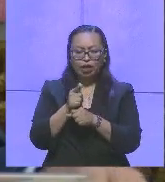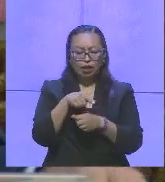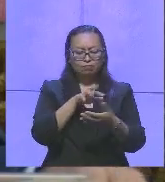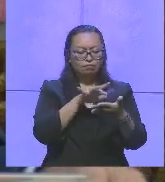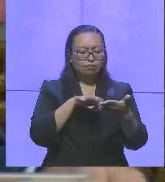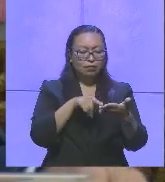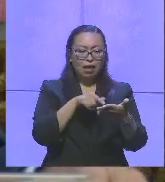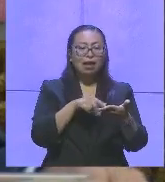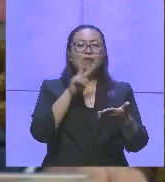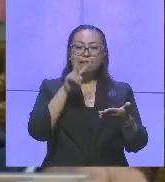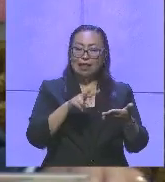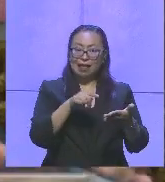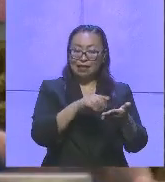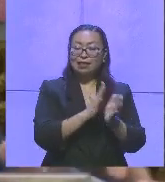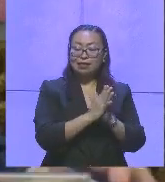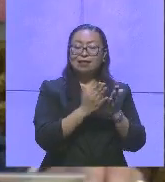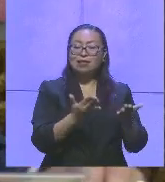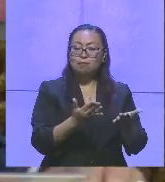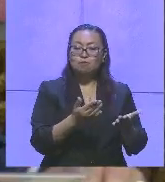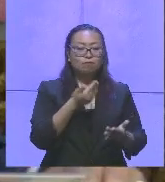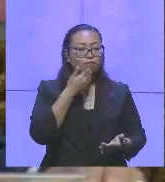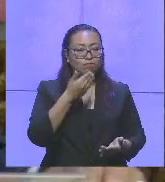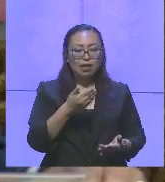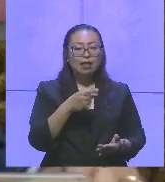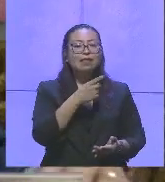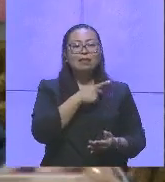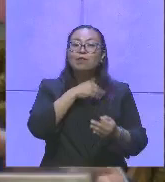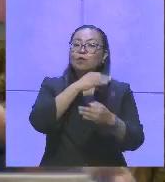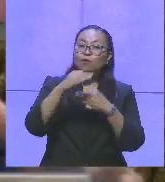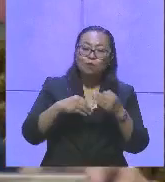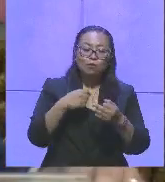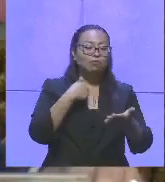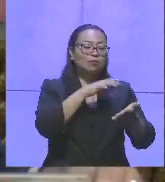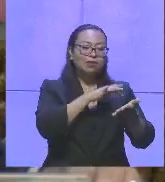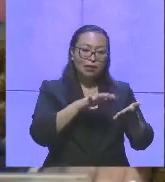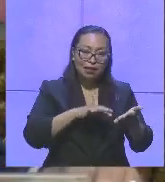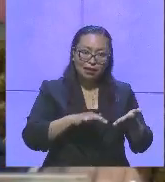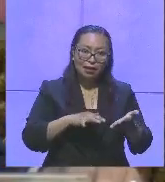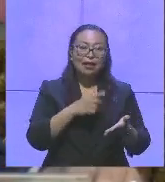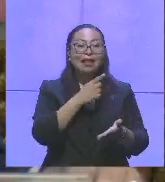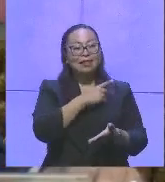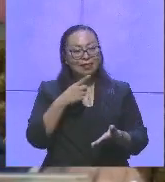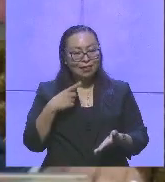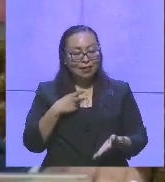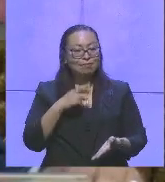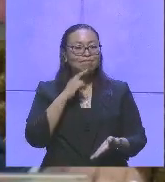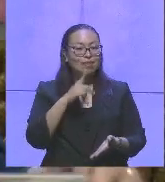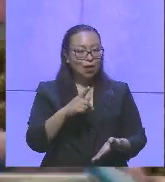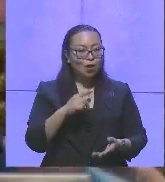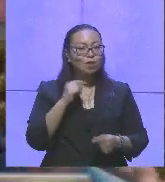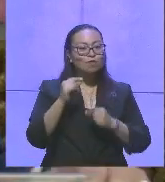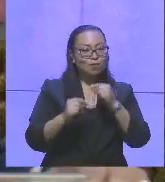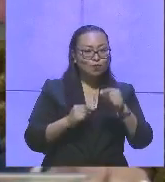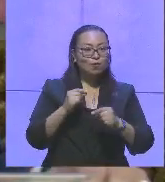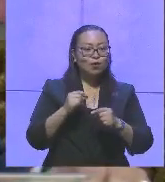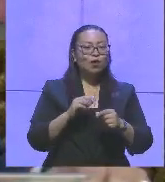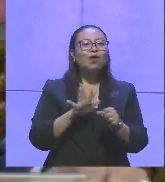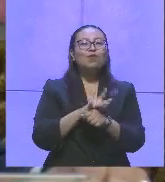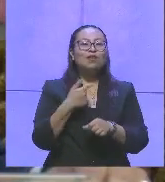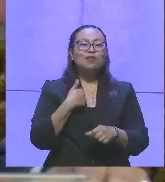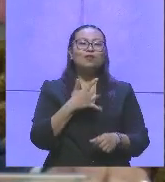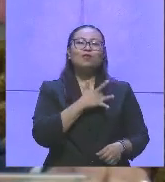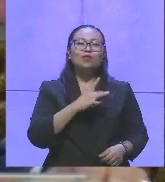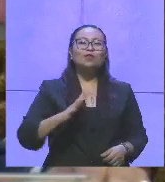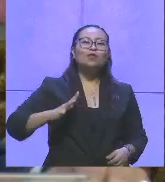muy valioso, hay que continuar su lectura, hay que ir enriqueciéndonos de ella. ¿Y por qué estoy tan orgulloso